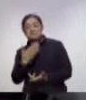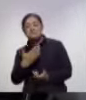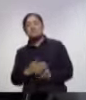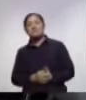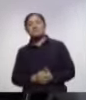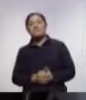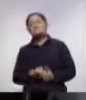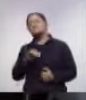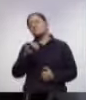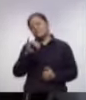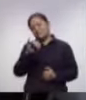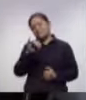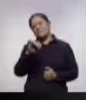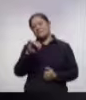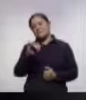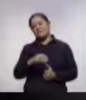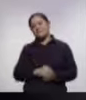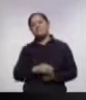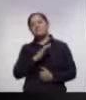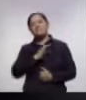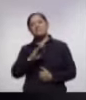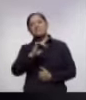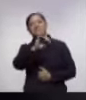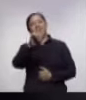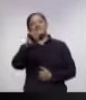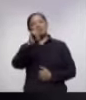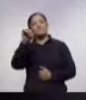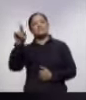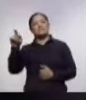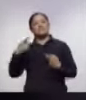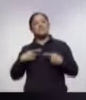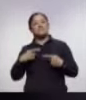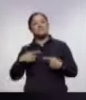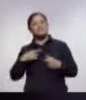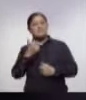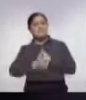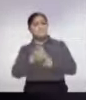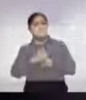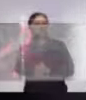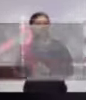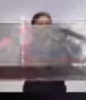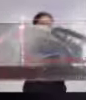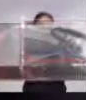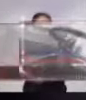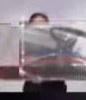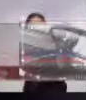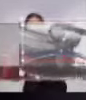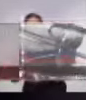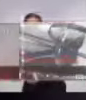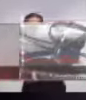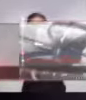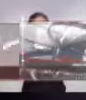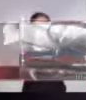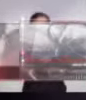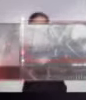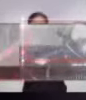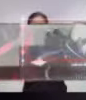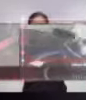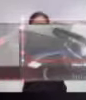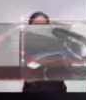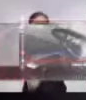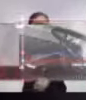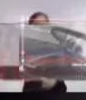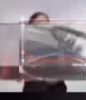familia. Exactamente, o sea, puede ir cualquier competidor, competidora con su novio, con su familia, y la familia no se va a